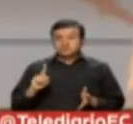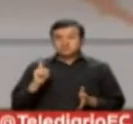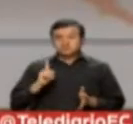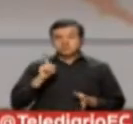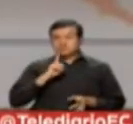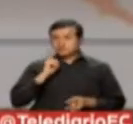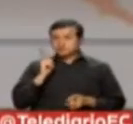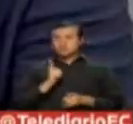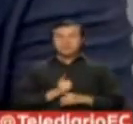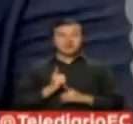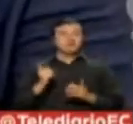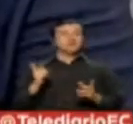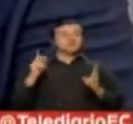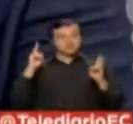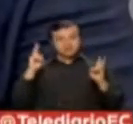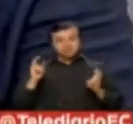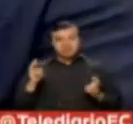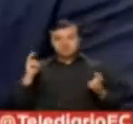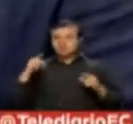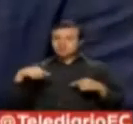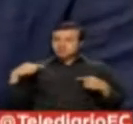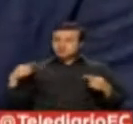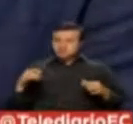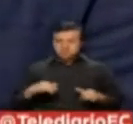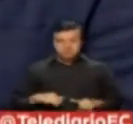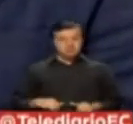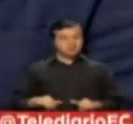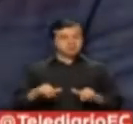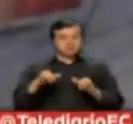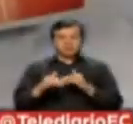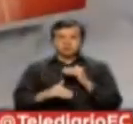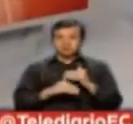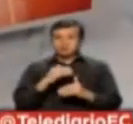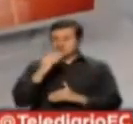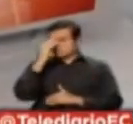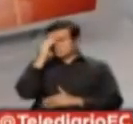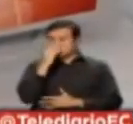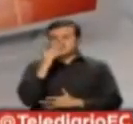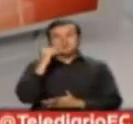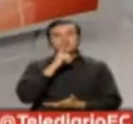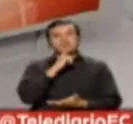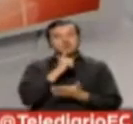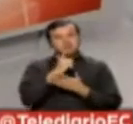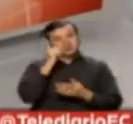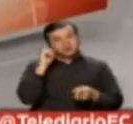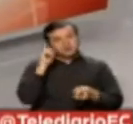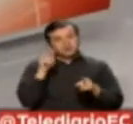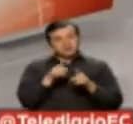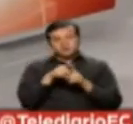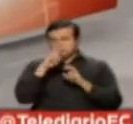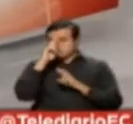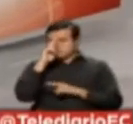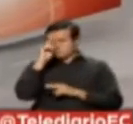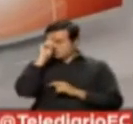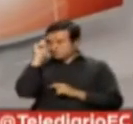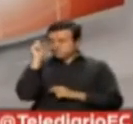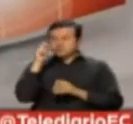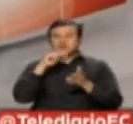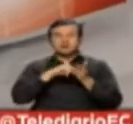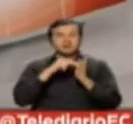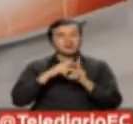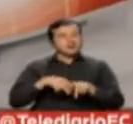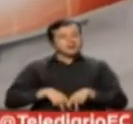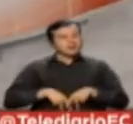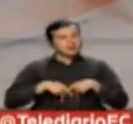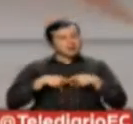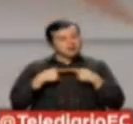convierte en una temática del día a día en el en el proceso totalmente de acuerdo en el respeto es algo vivo y así